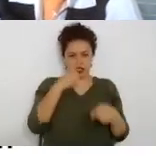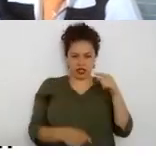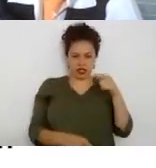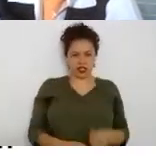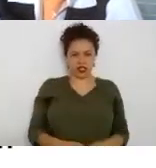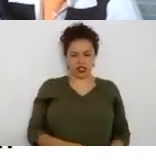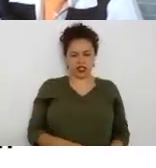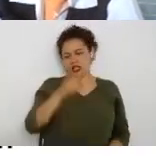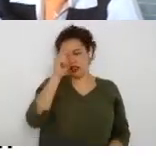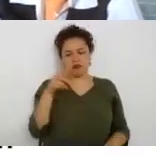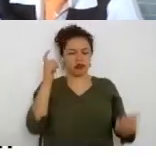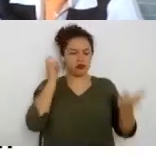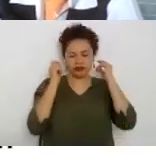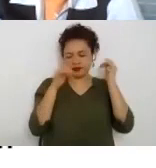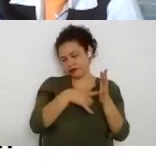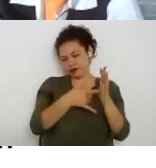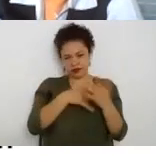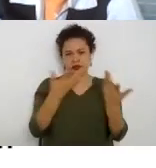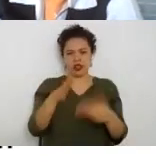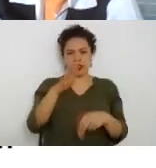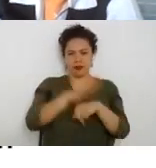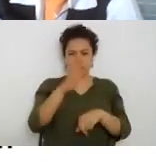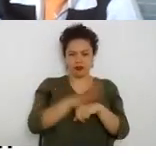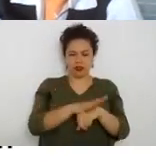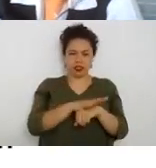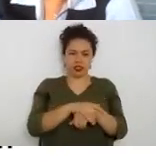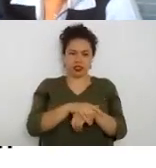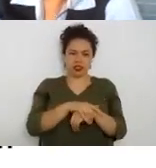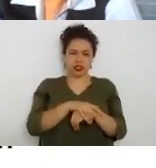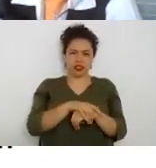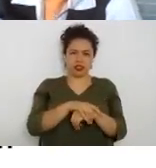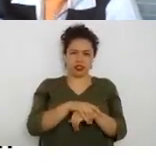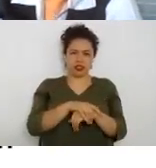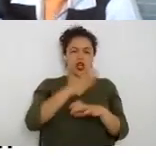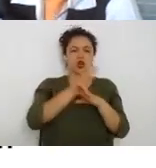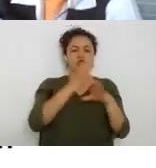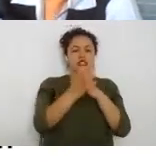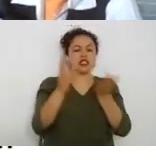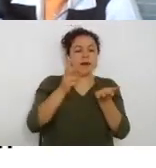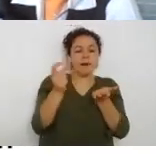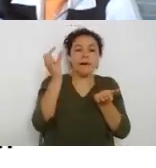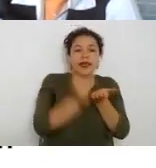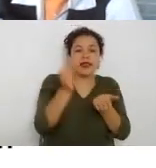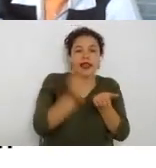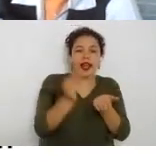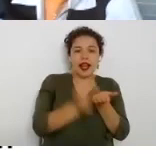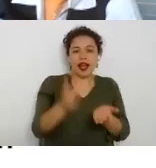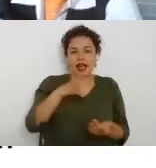también lo que son joyerías, relojes y sobre todo cosas que sean metálicas. ¿Por qué?